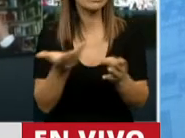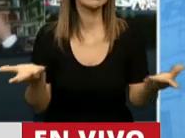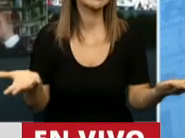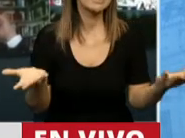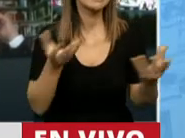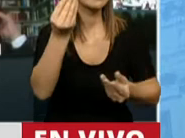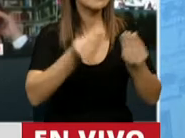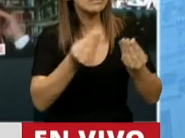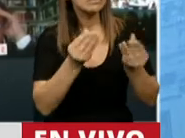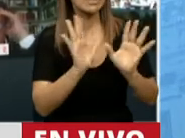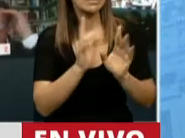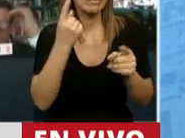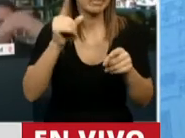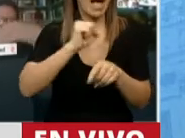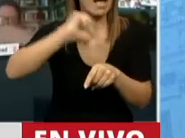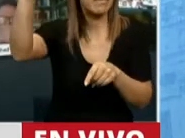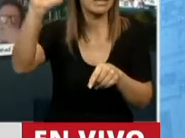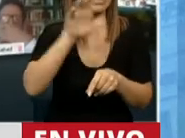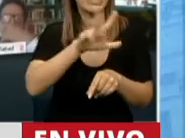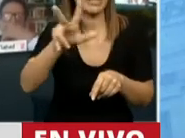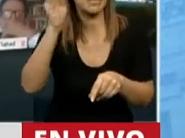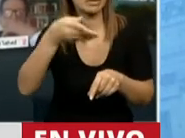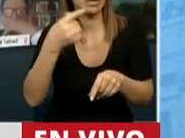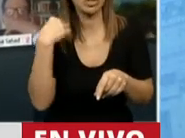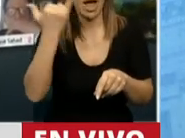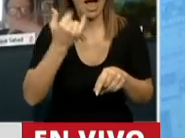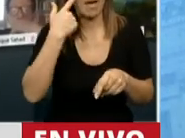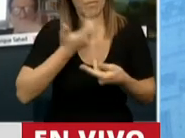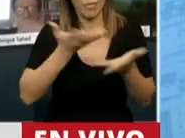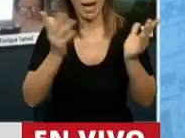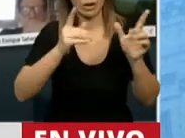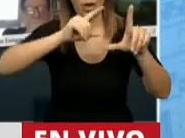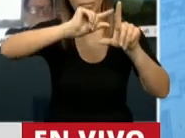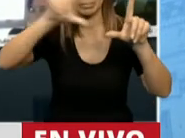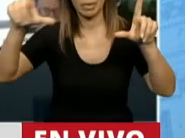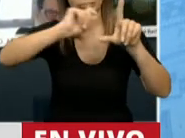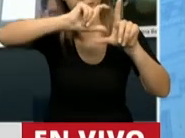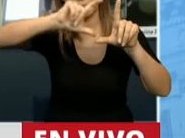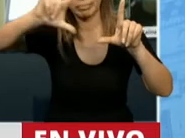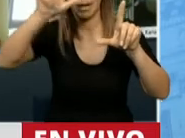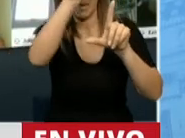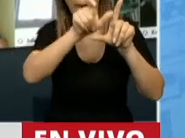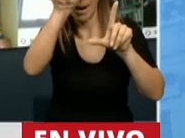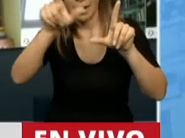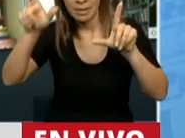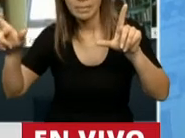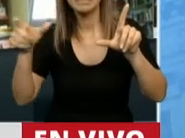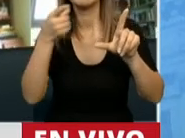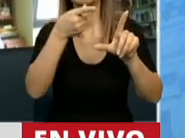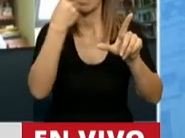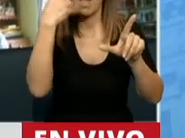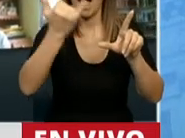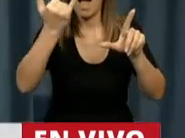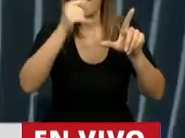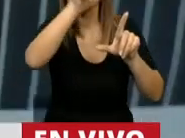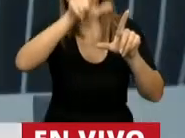reducción, con una inflación interanual de 53%. Yo acá tengo un cuadro donde se puede observar claramente estos son